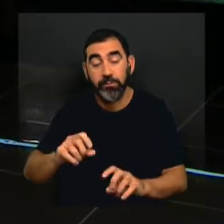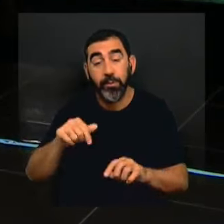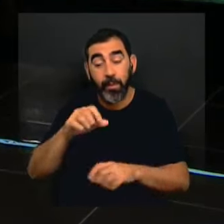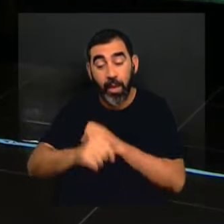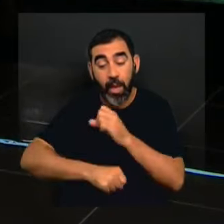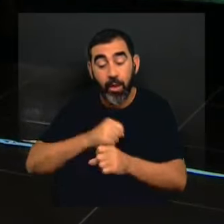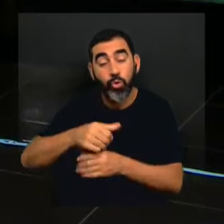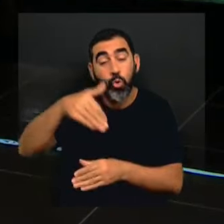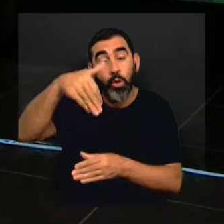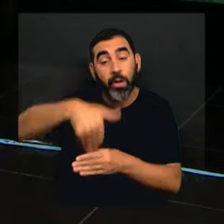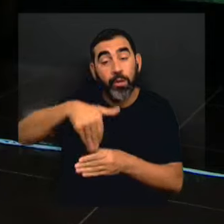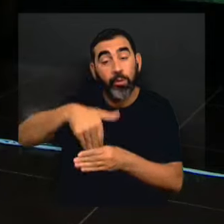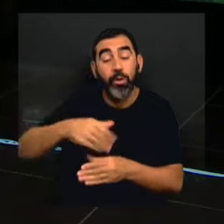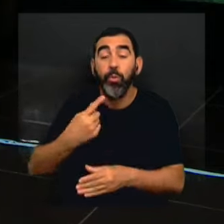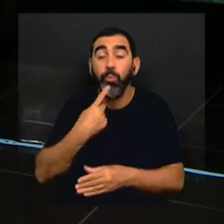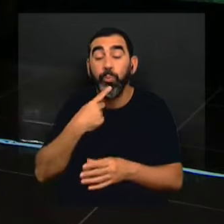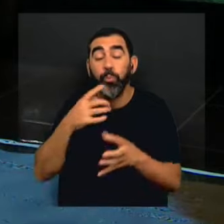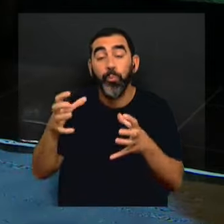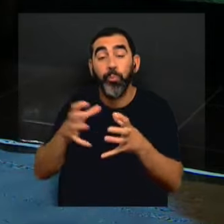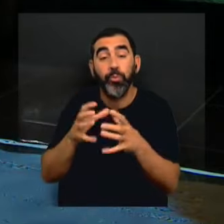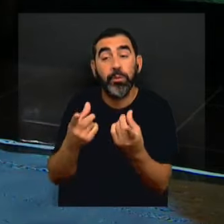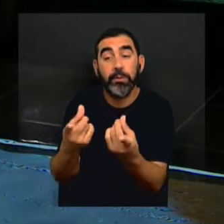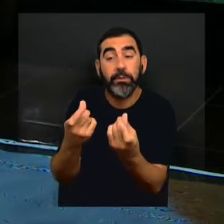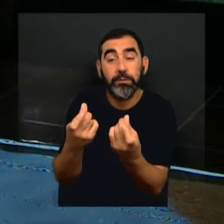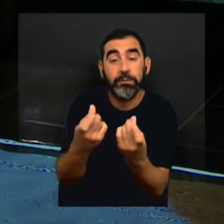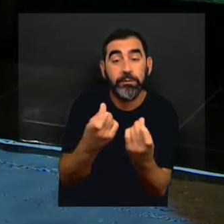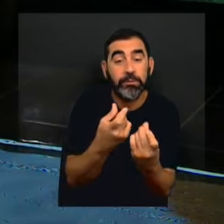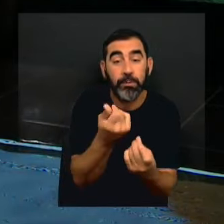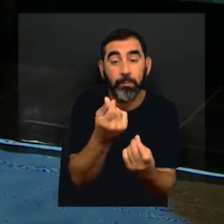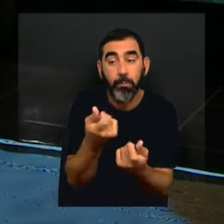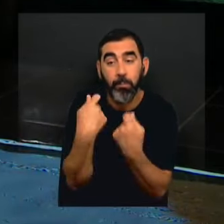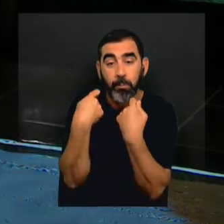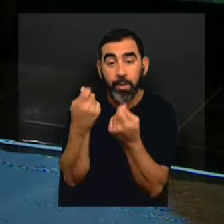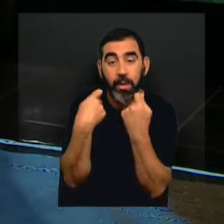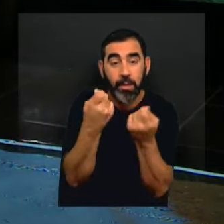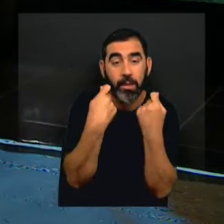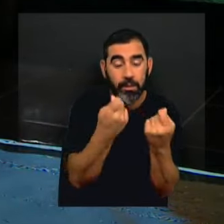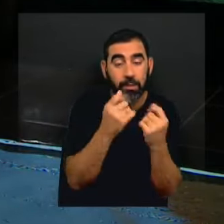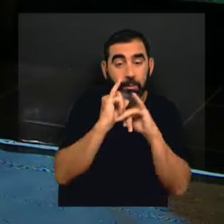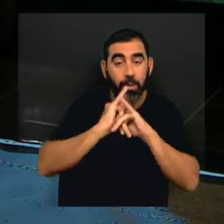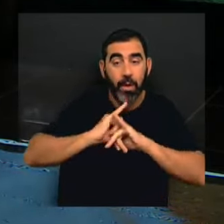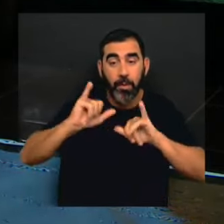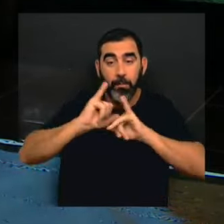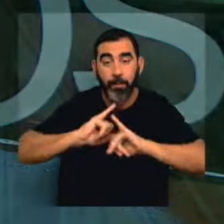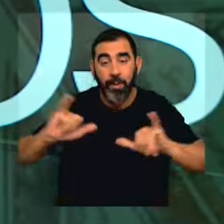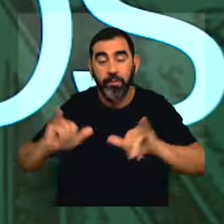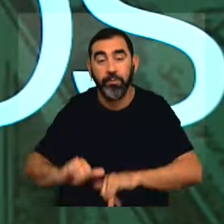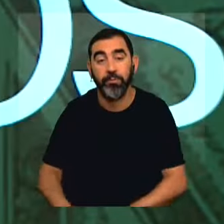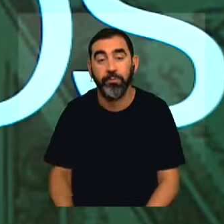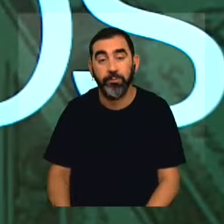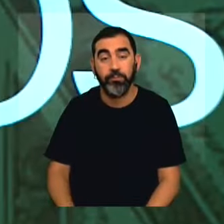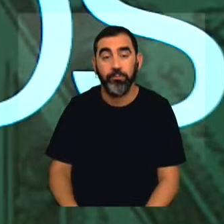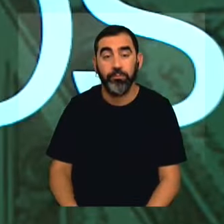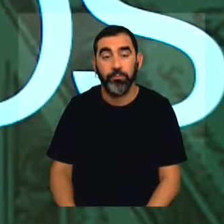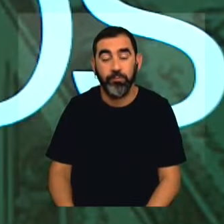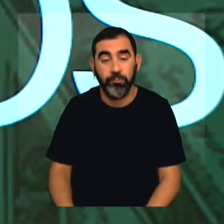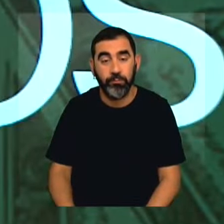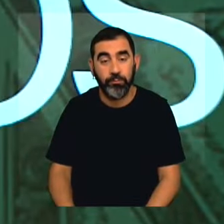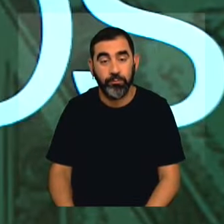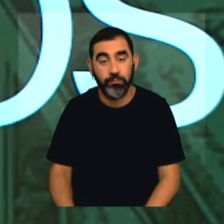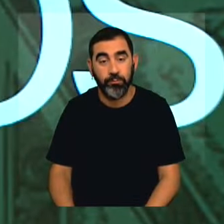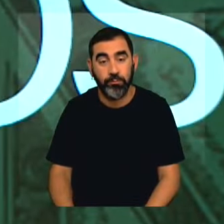electoral donde los partidos políticos necesitan de mucho dinero para mantener sus campañas no que son implican grandes sumas de dinero